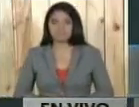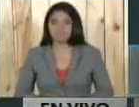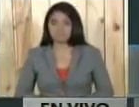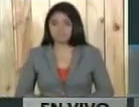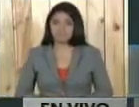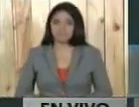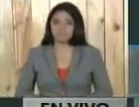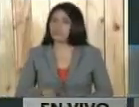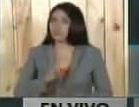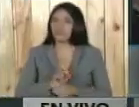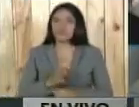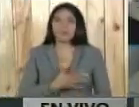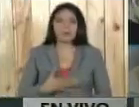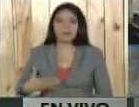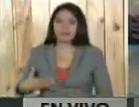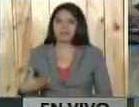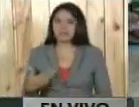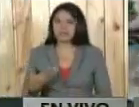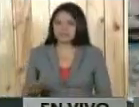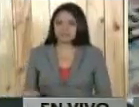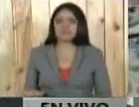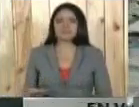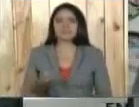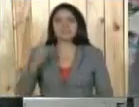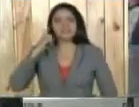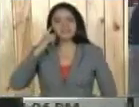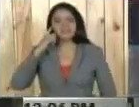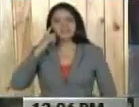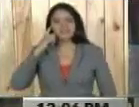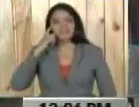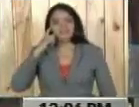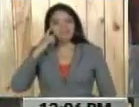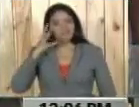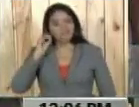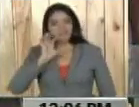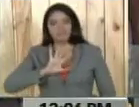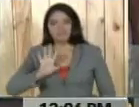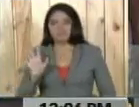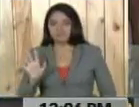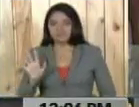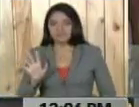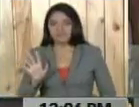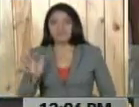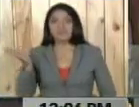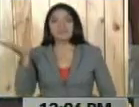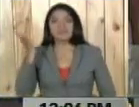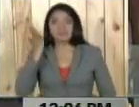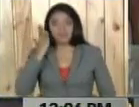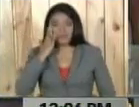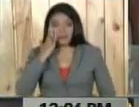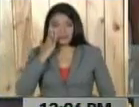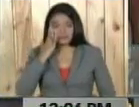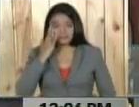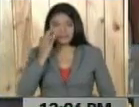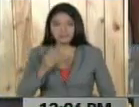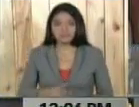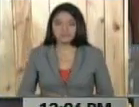Yo lo que quiero es que entren en razón y sepan que